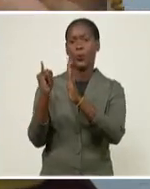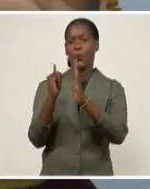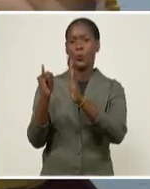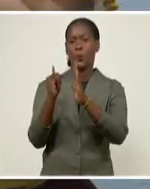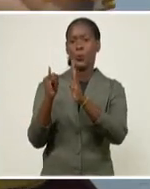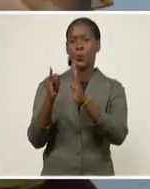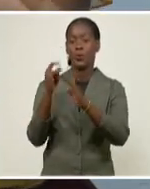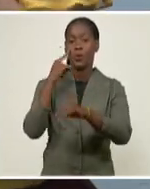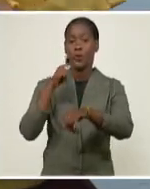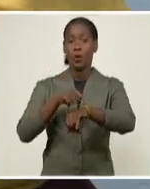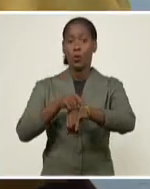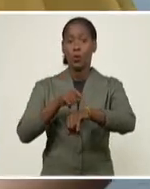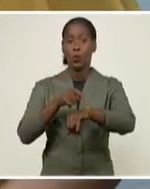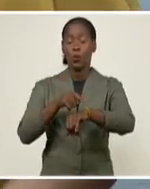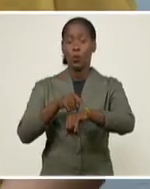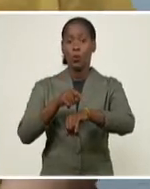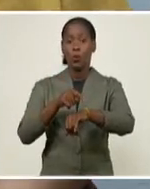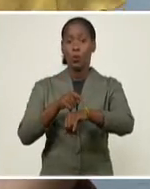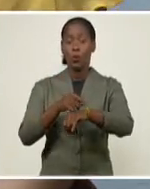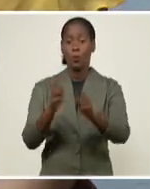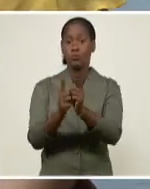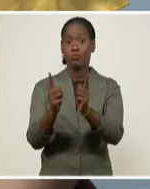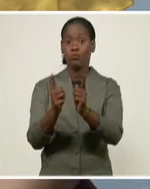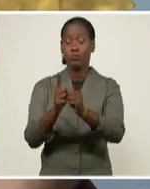corta de tiempo, que ya habían pasado 5 minutos,